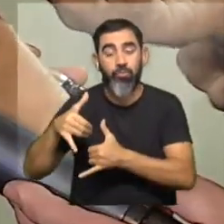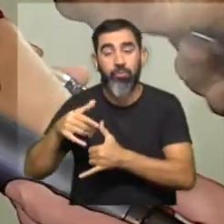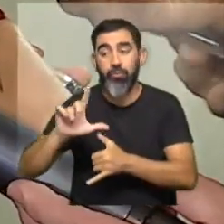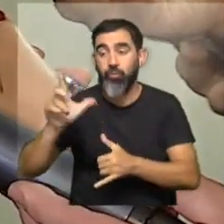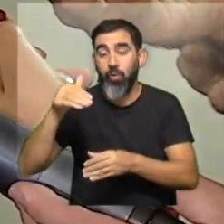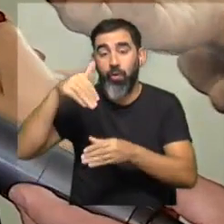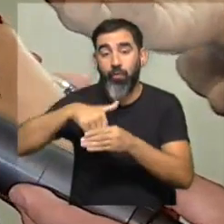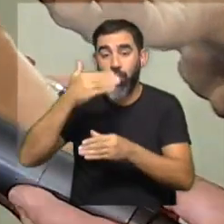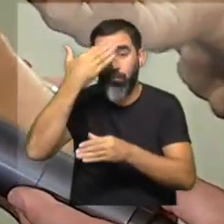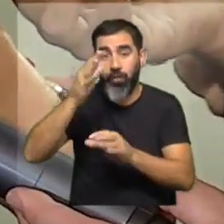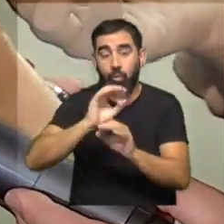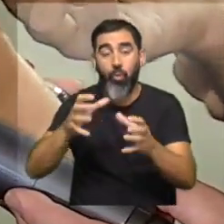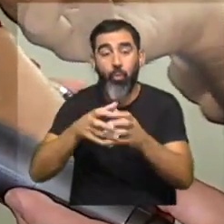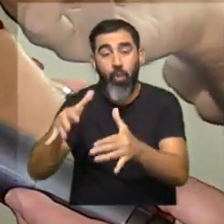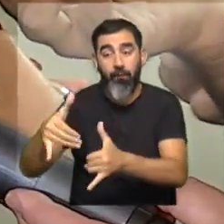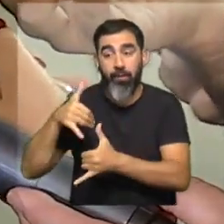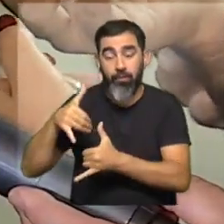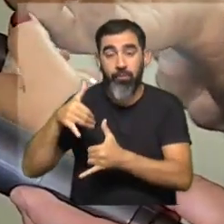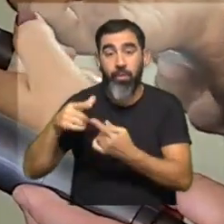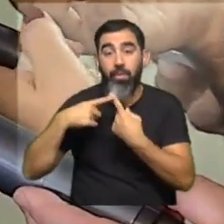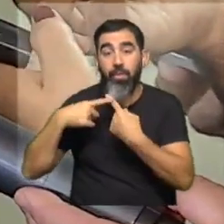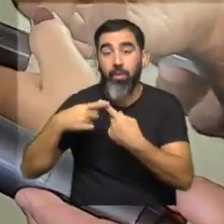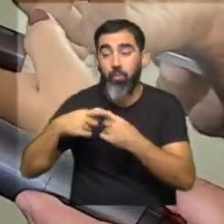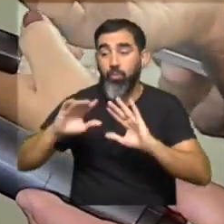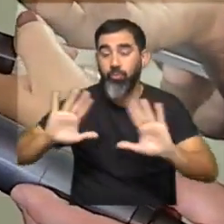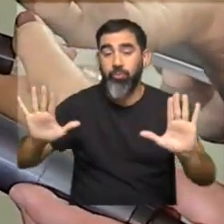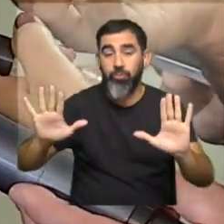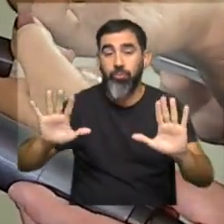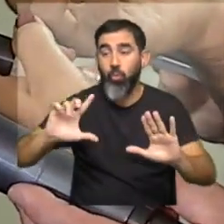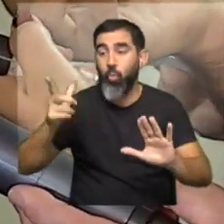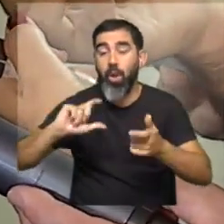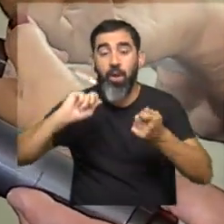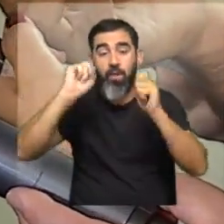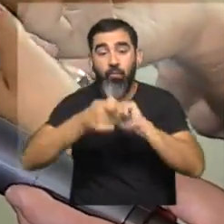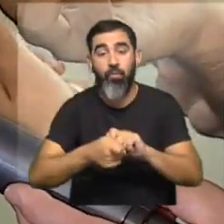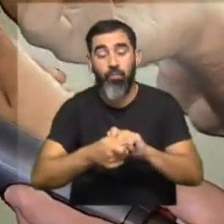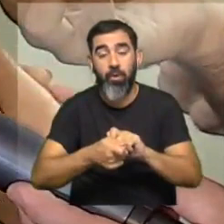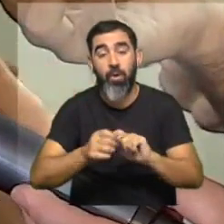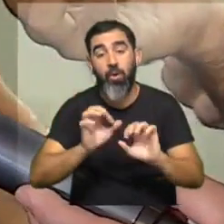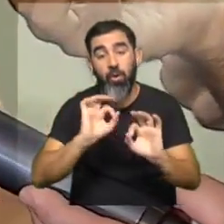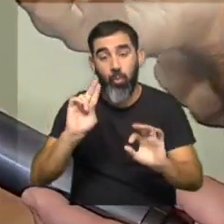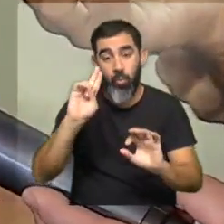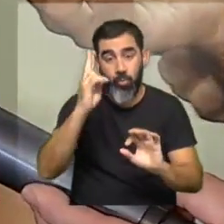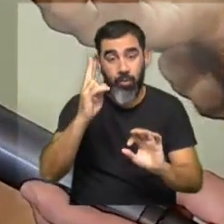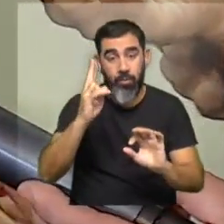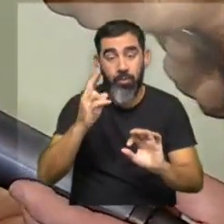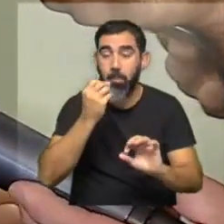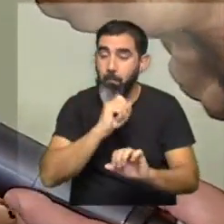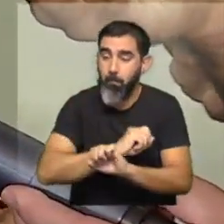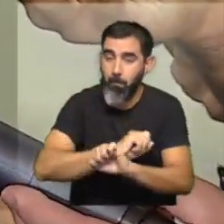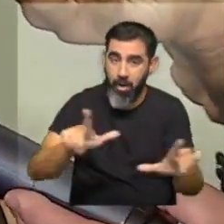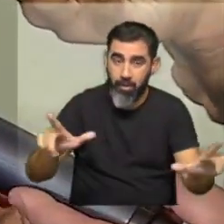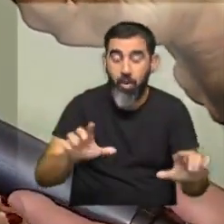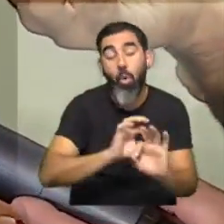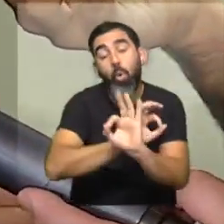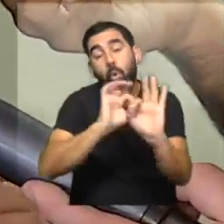votos del Frente Amplio y sin los votos de Cabildo, la discusión era o nos quedamos sin reforma, y yo creo que al Uruguay eso le haría mal,